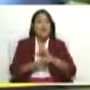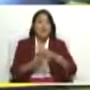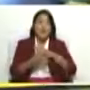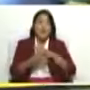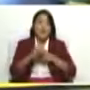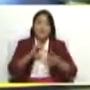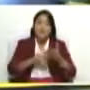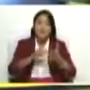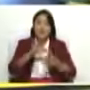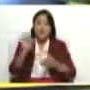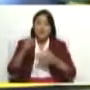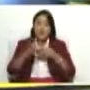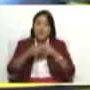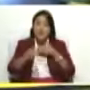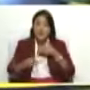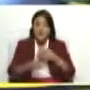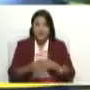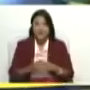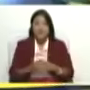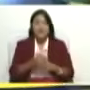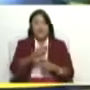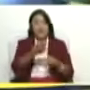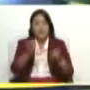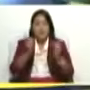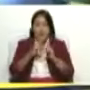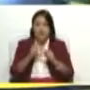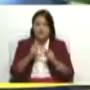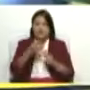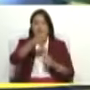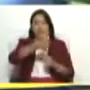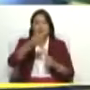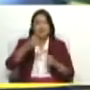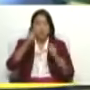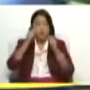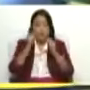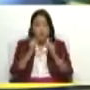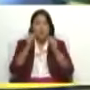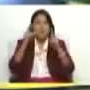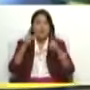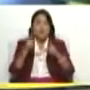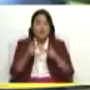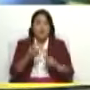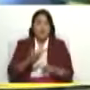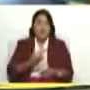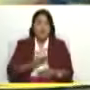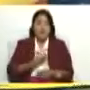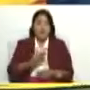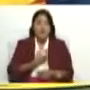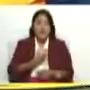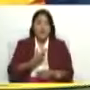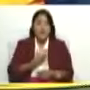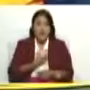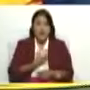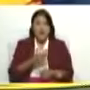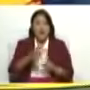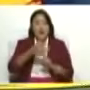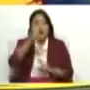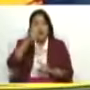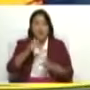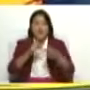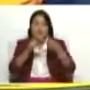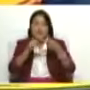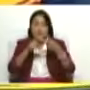y cada uno de ustedes de verdad es impresionante cada medalla en medalla de